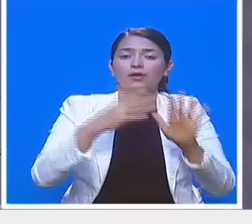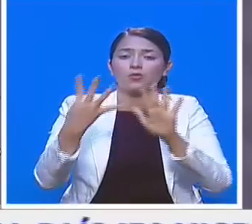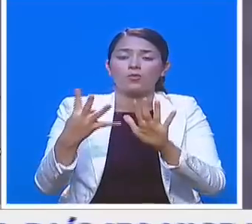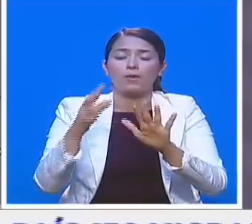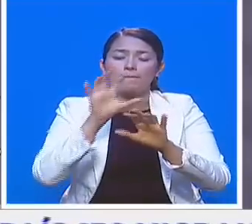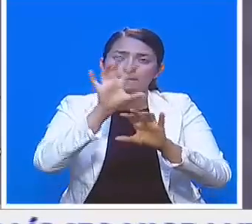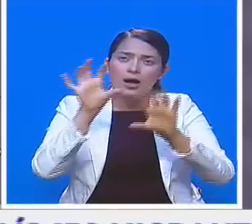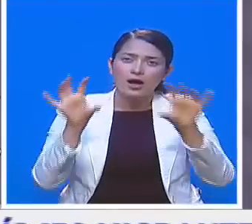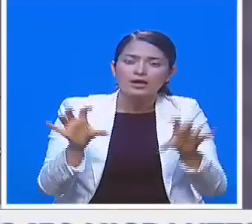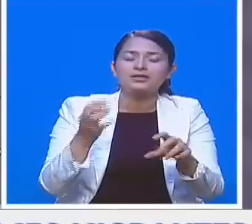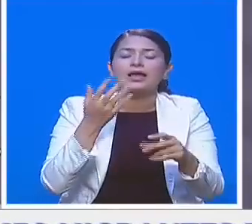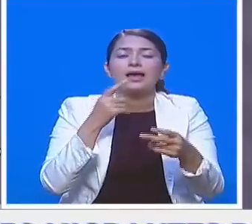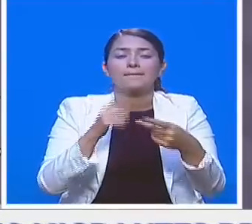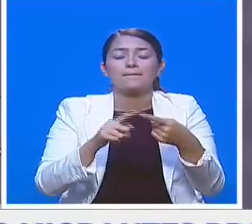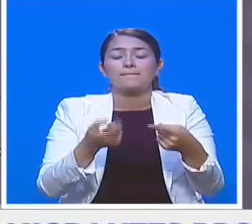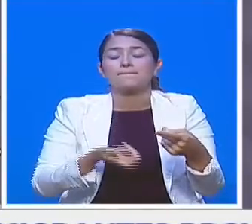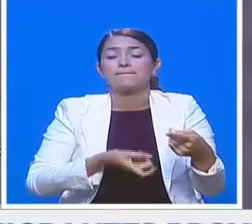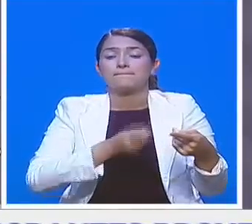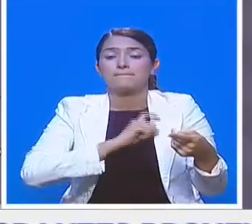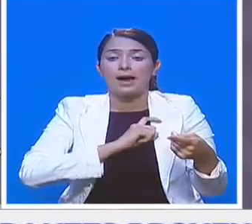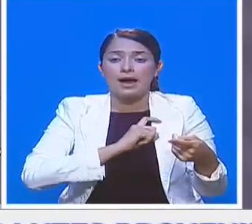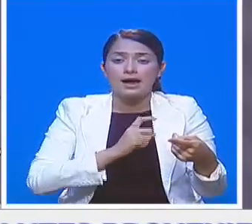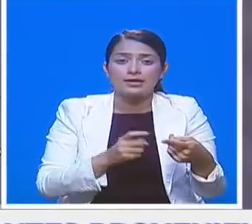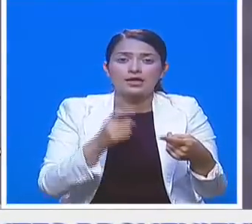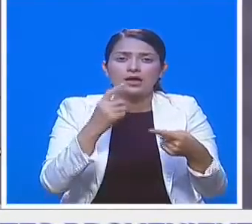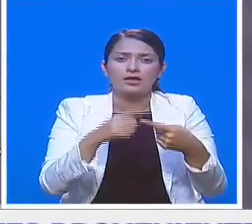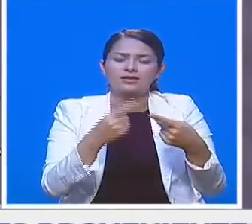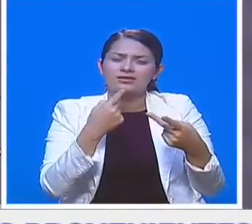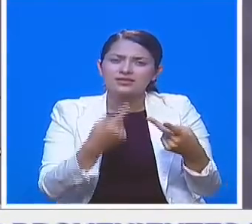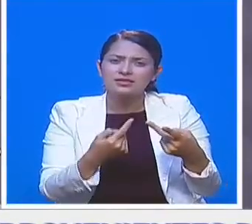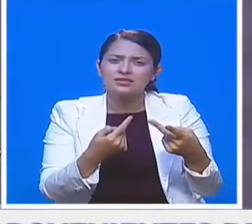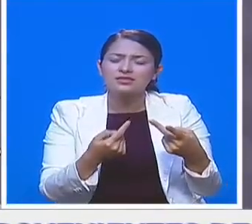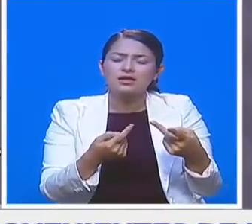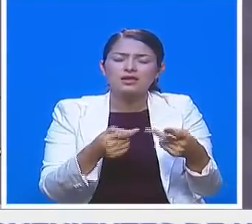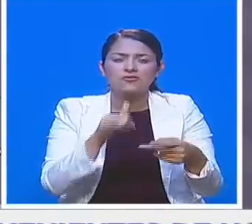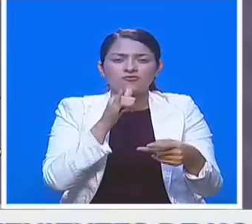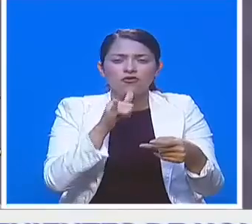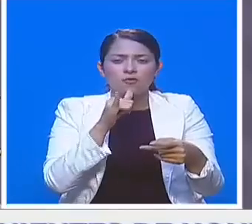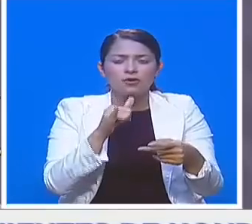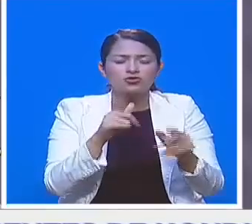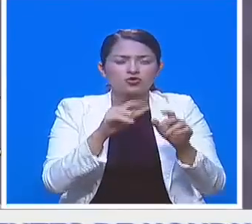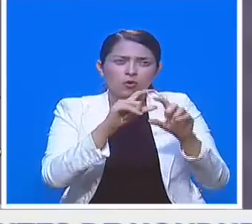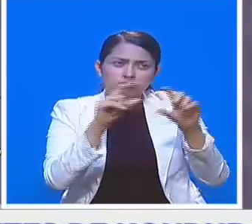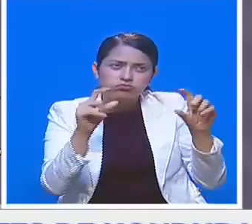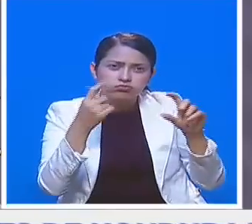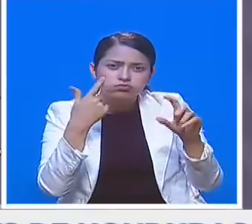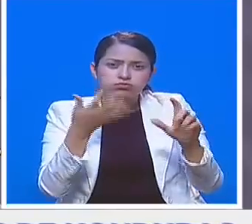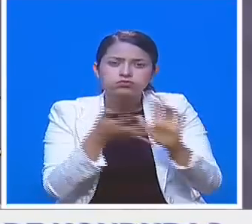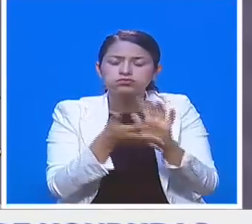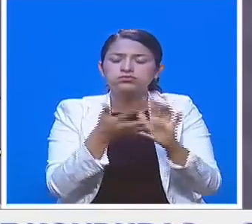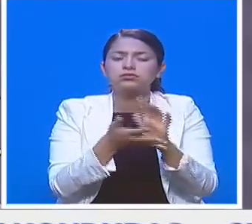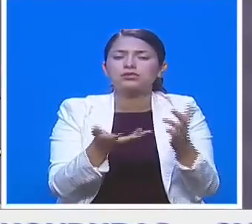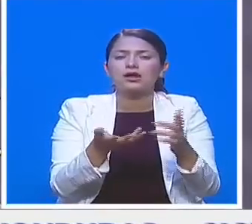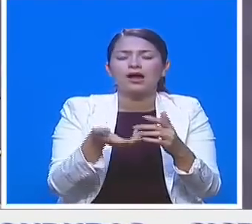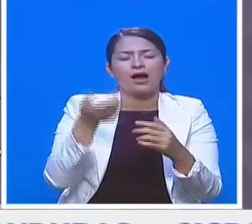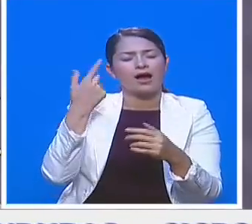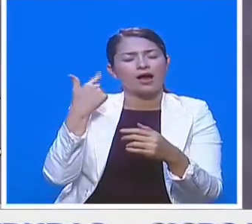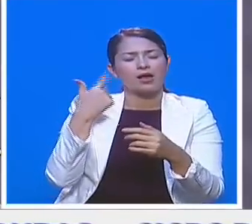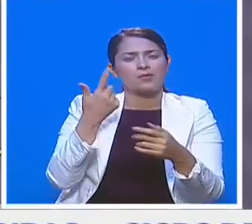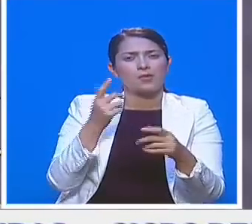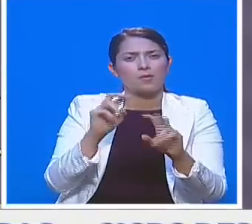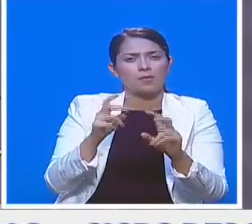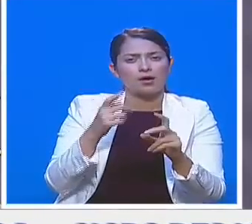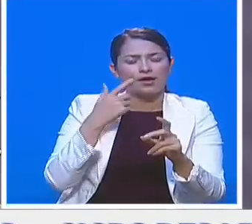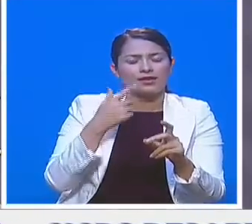país de España, más allá de titular justamente con la noticia, reseña el pronunciamiento del que conversaba hace pocos